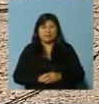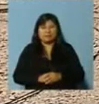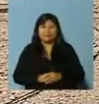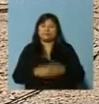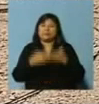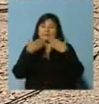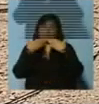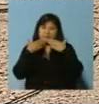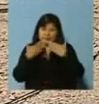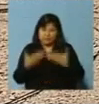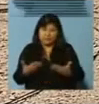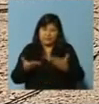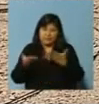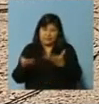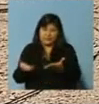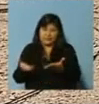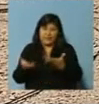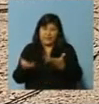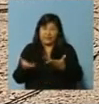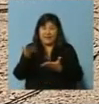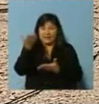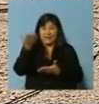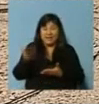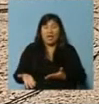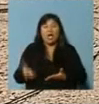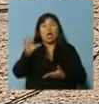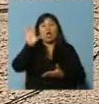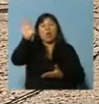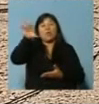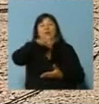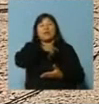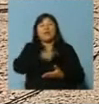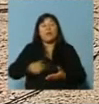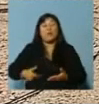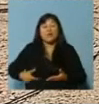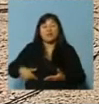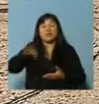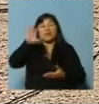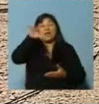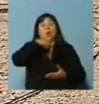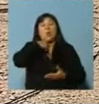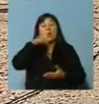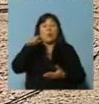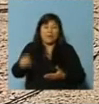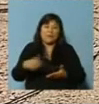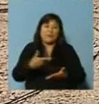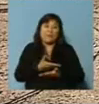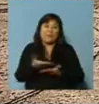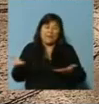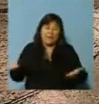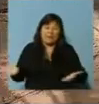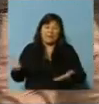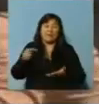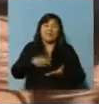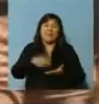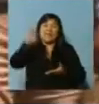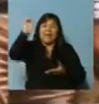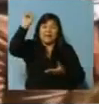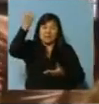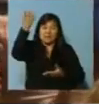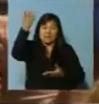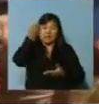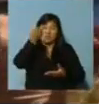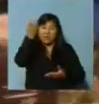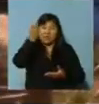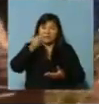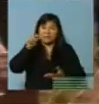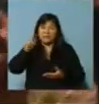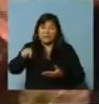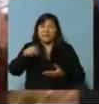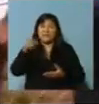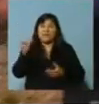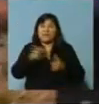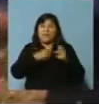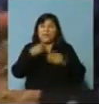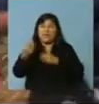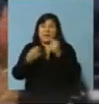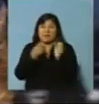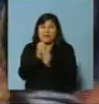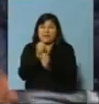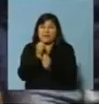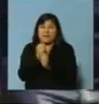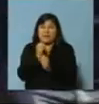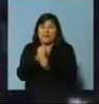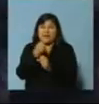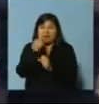Y gracias a la visión estratégica del gobierno de la provincia de Jujuy, al potencial solar de nuestra provincia y a los recursos humanos y técnicos de